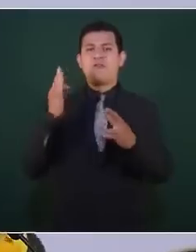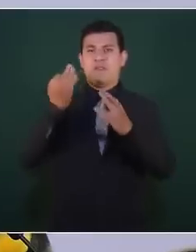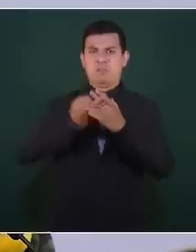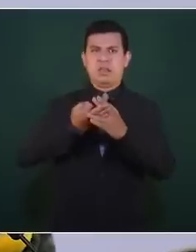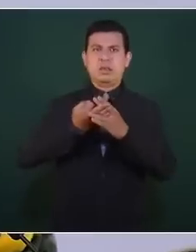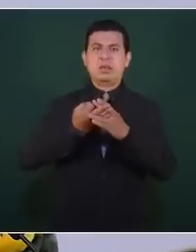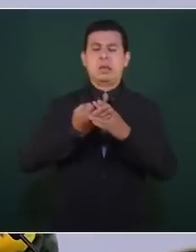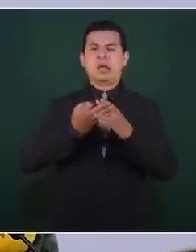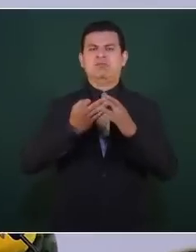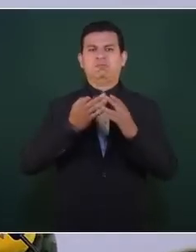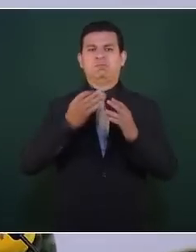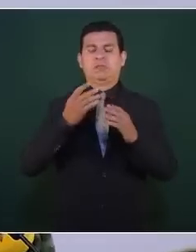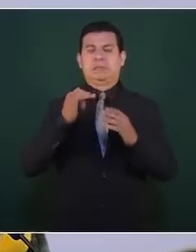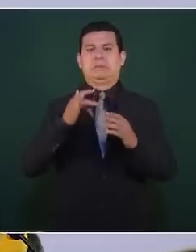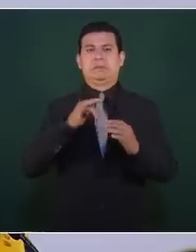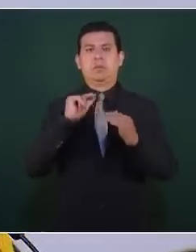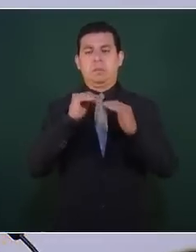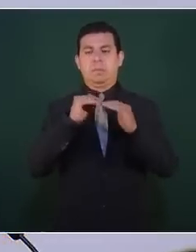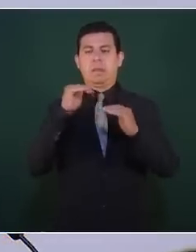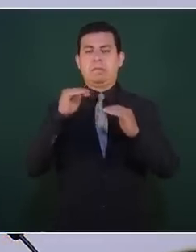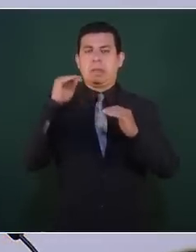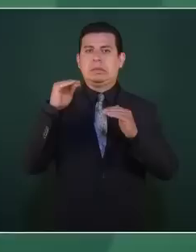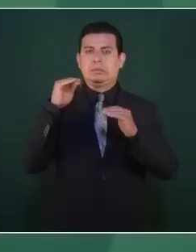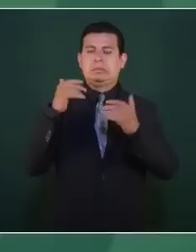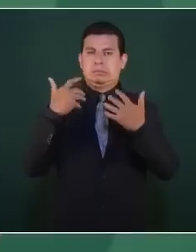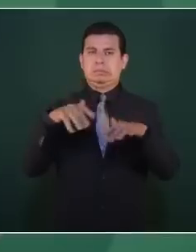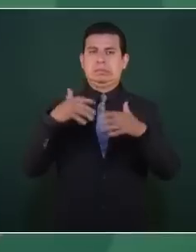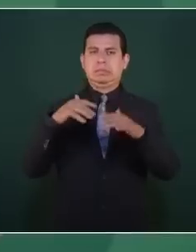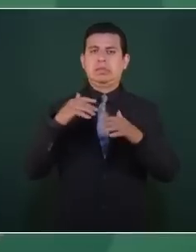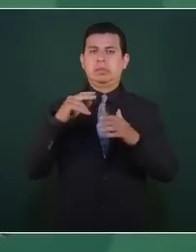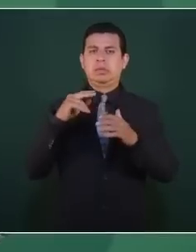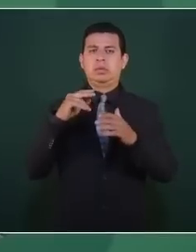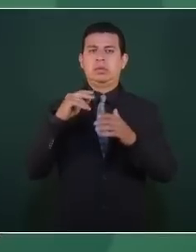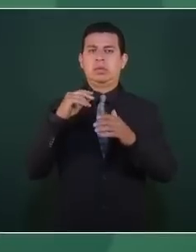alza, tienen 8 eventos registrados